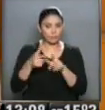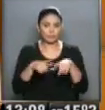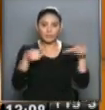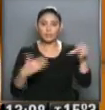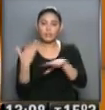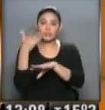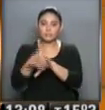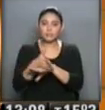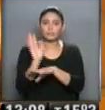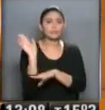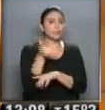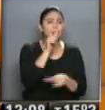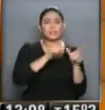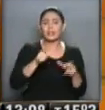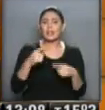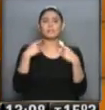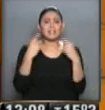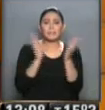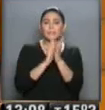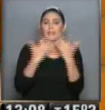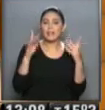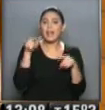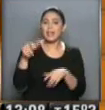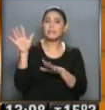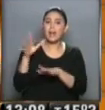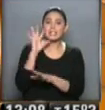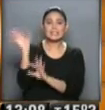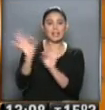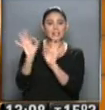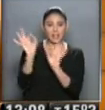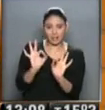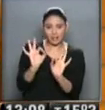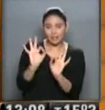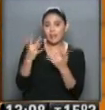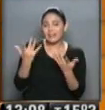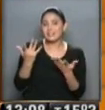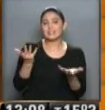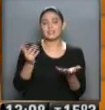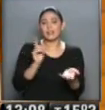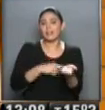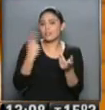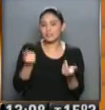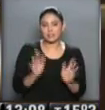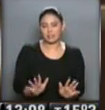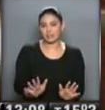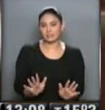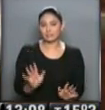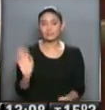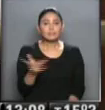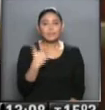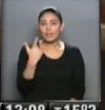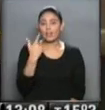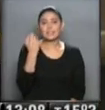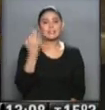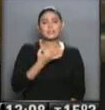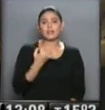estadio, toda la gente los aplaude, los corea, ahí llega la banda, qué lindo. Es el folclore este, el mal folclore, que nos lleva a